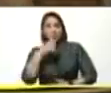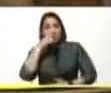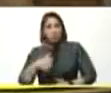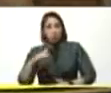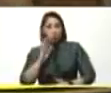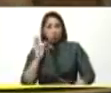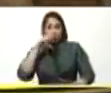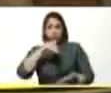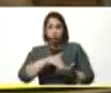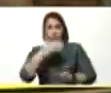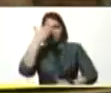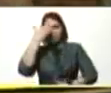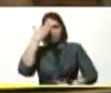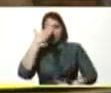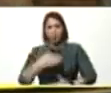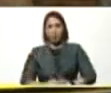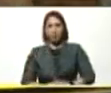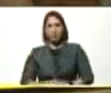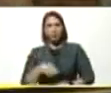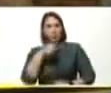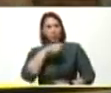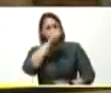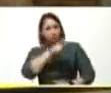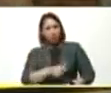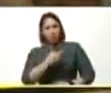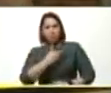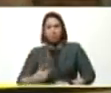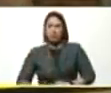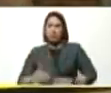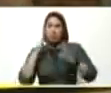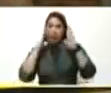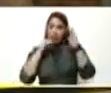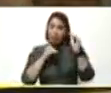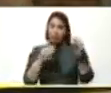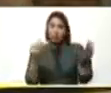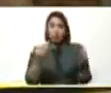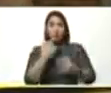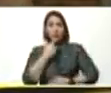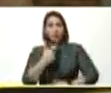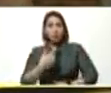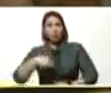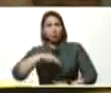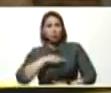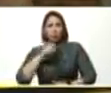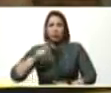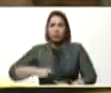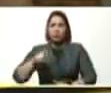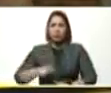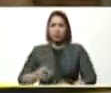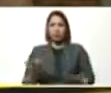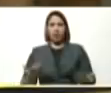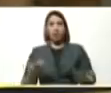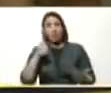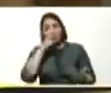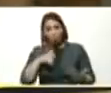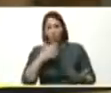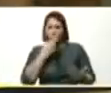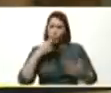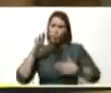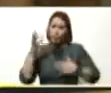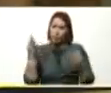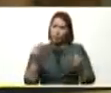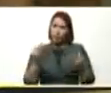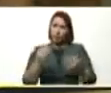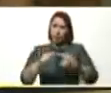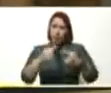Aragua sepa que usted, señor presidente, está atento, como siempre lo digo, a nuestras necesidades, y que hay un pueblo comprometido después de